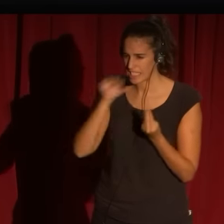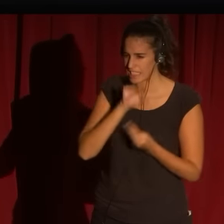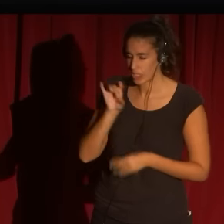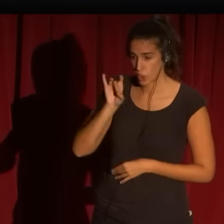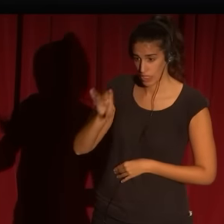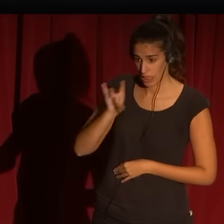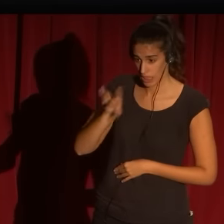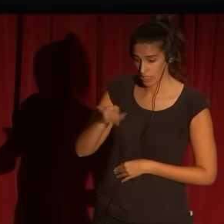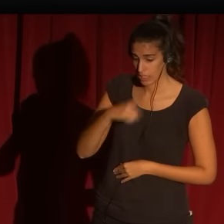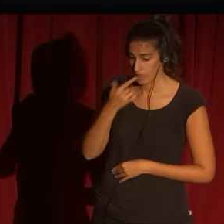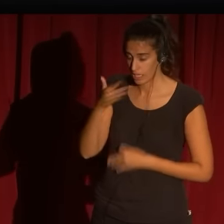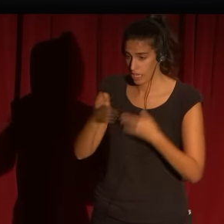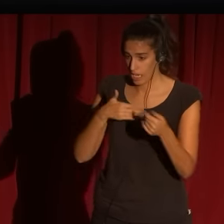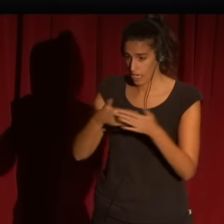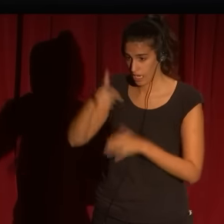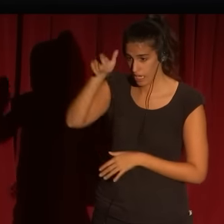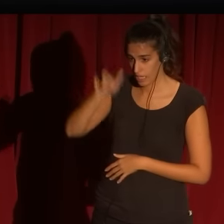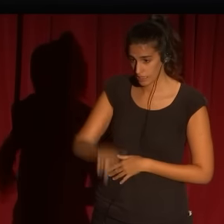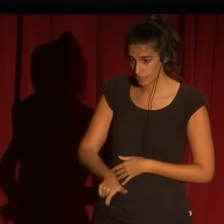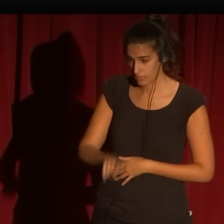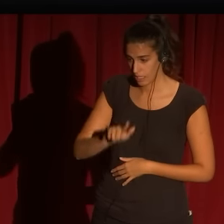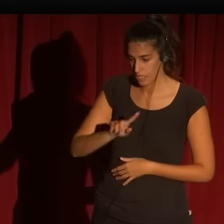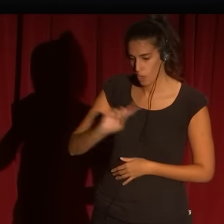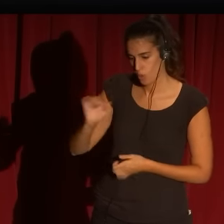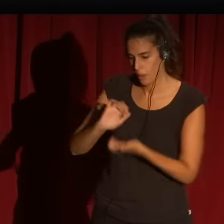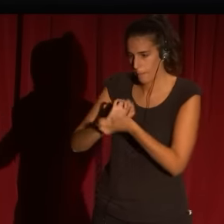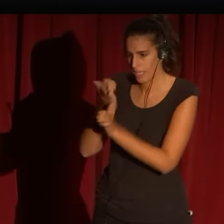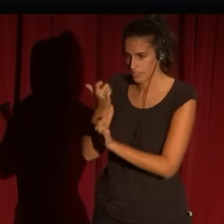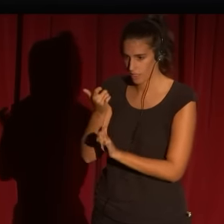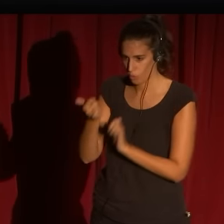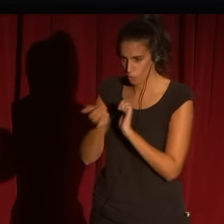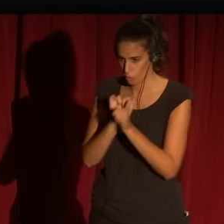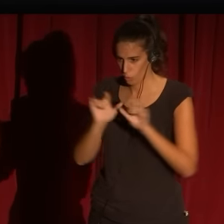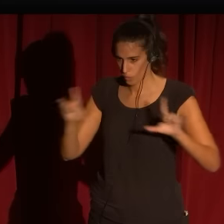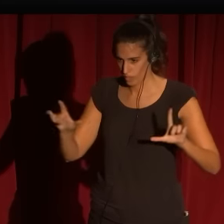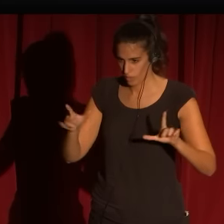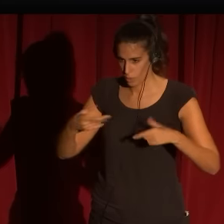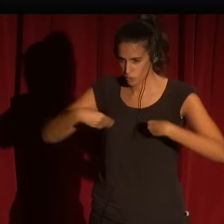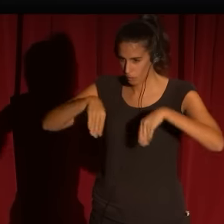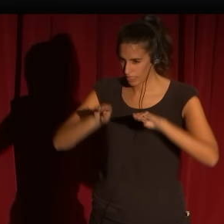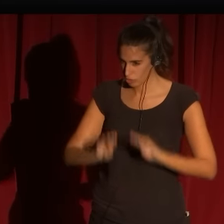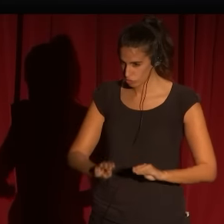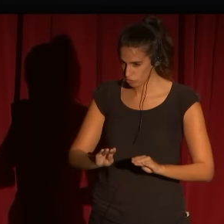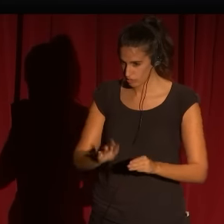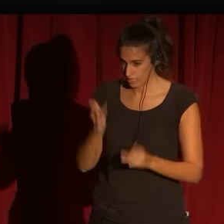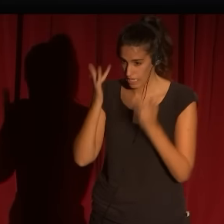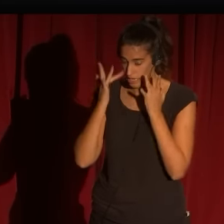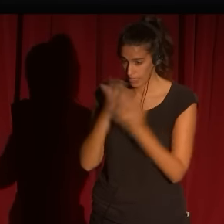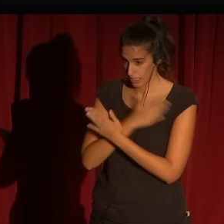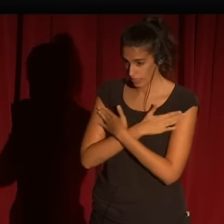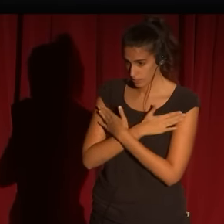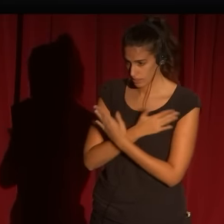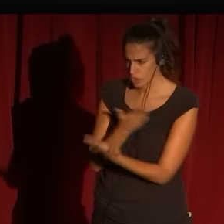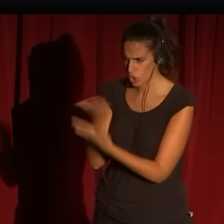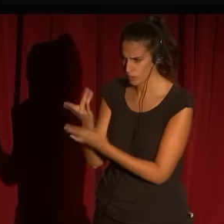Perdón donde unos artistas un artista le ha prestado al otro por dinero o el calco de unos paños de una figura de la virgen y le demanda